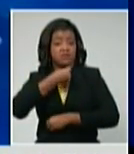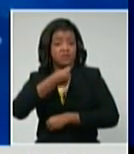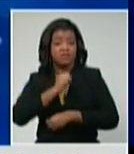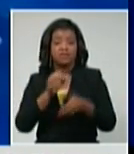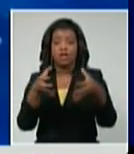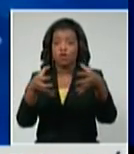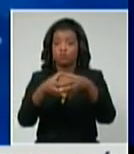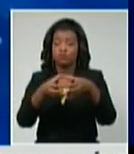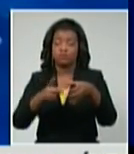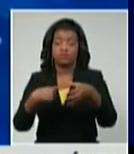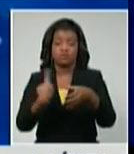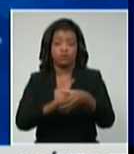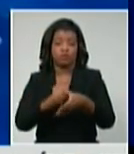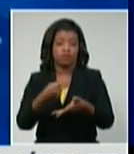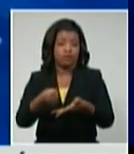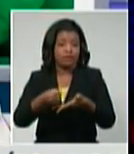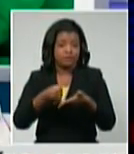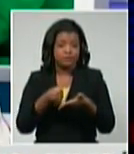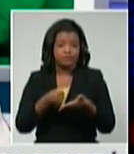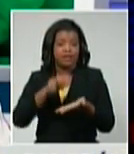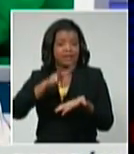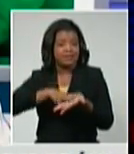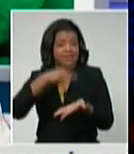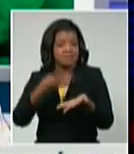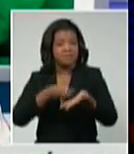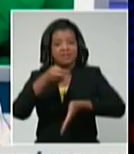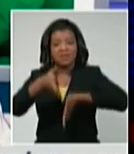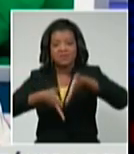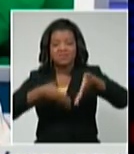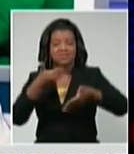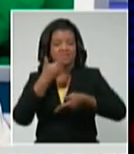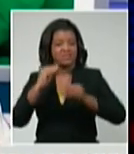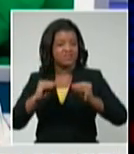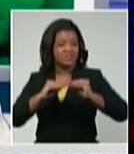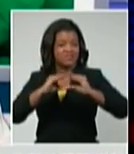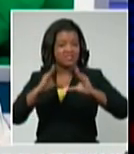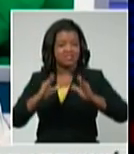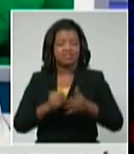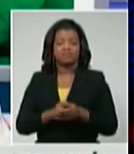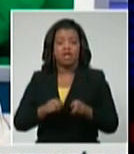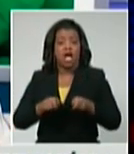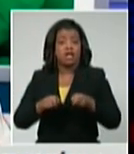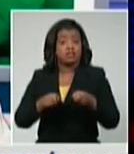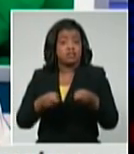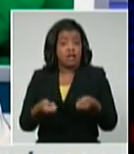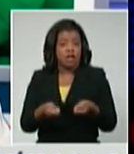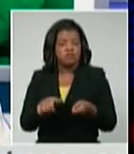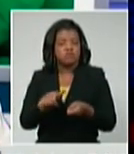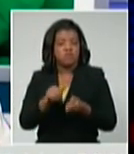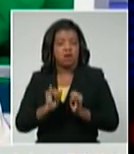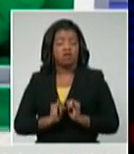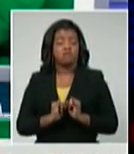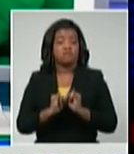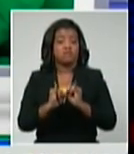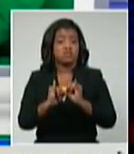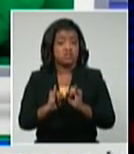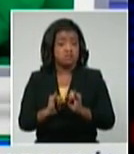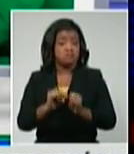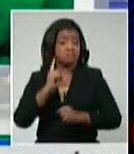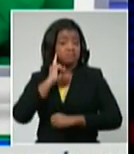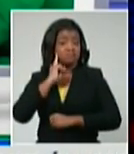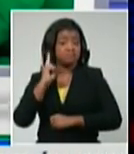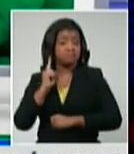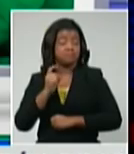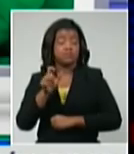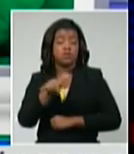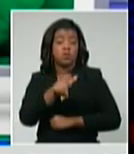acompaña, a las intérpretes de lenguas de señas, a la radio que multiplica la información y, lo que es muy